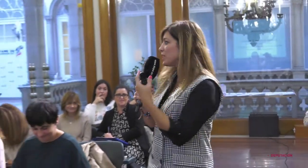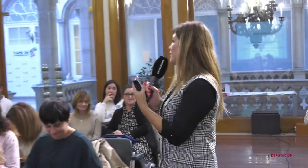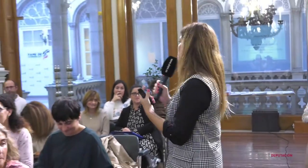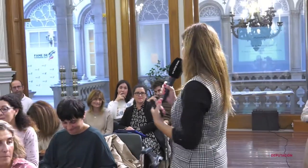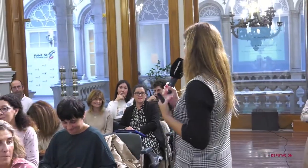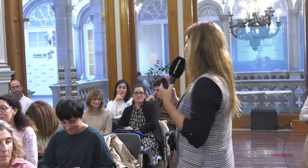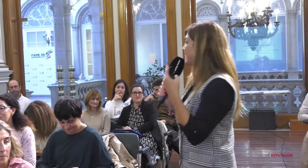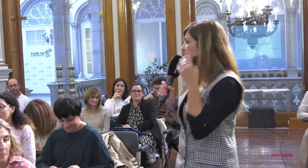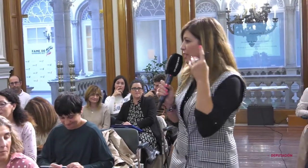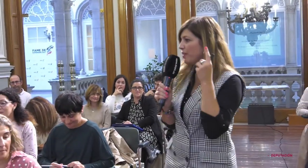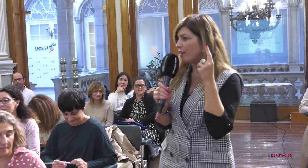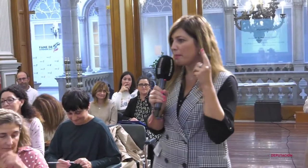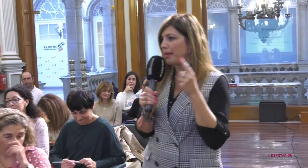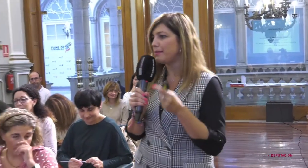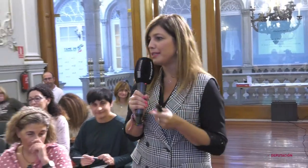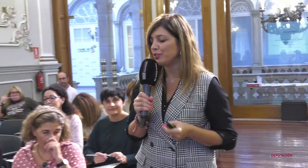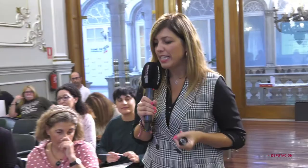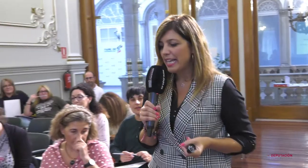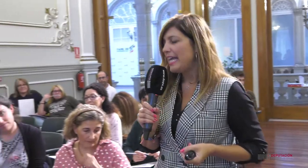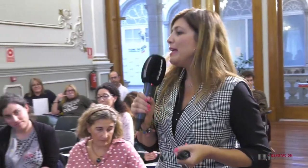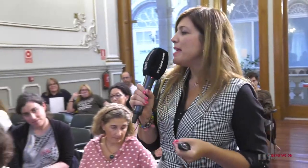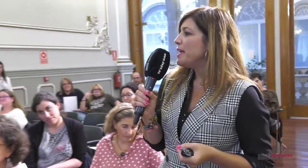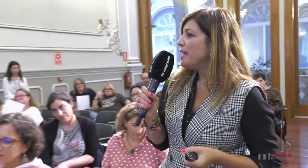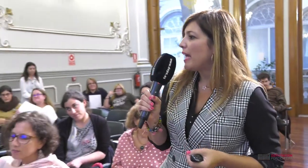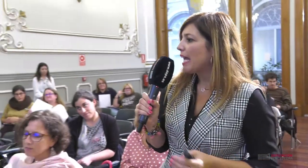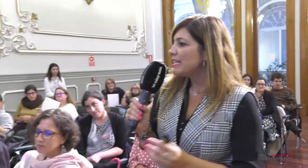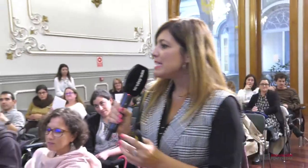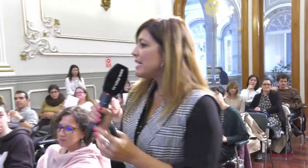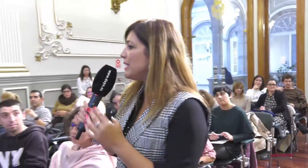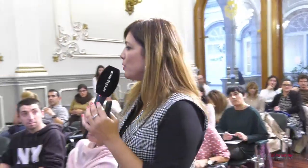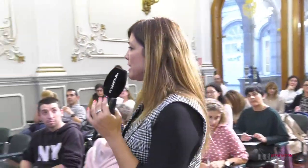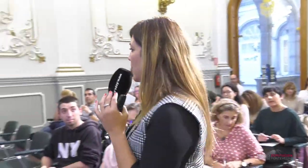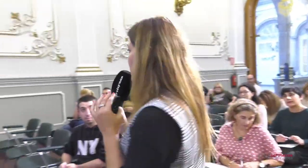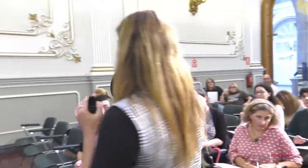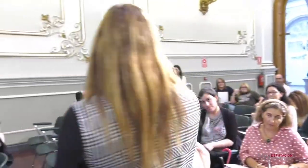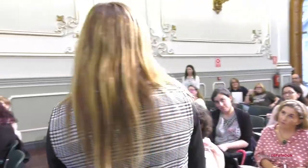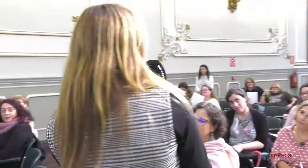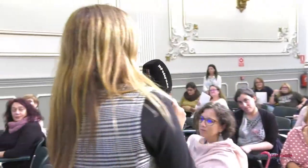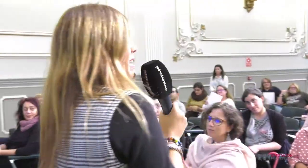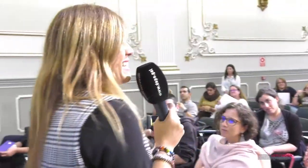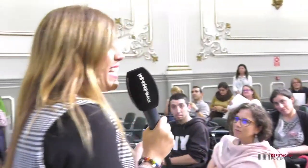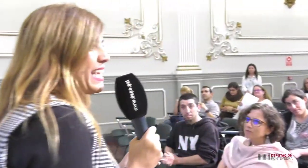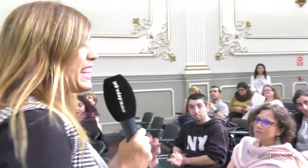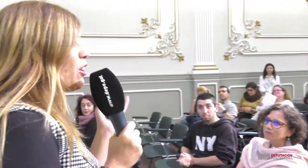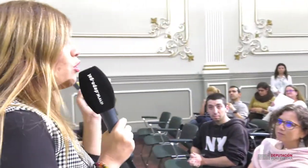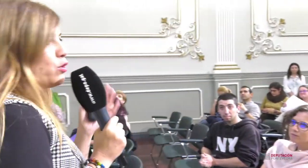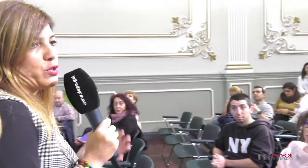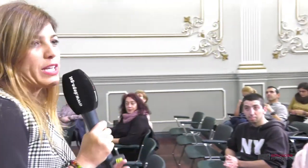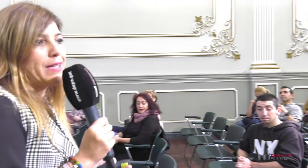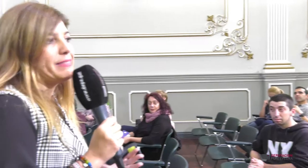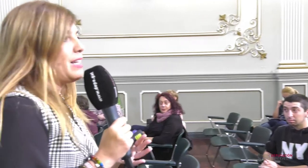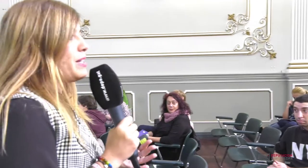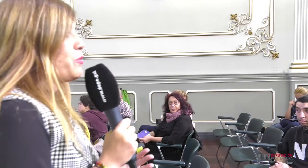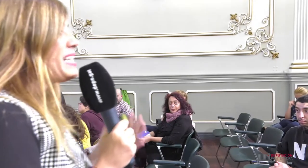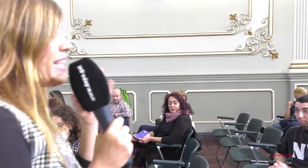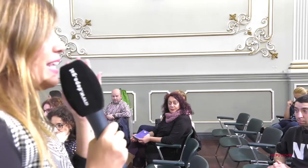mantenernos en la búsqueda de empleo, o sea, mantener, fijaos qué palabra, ¿no? ¿A quién le ha salido en esta exploración más de 5 logros?